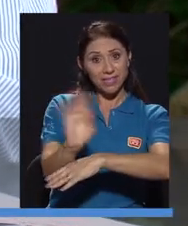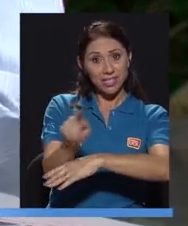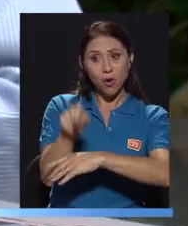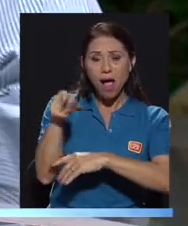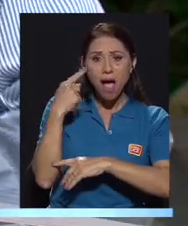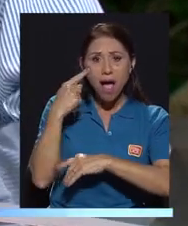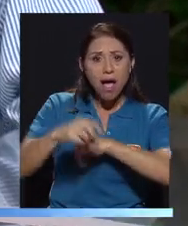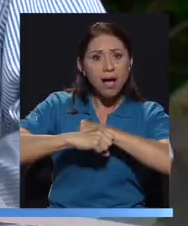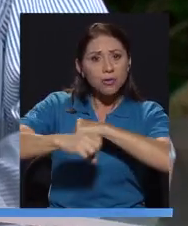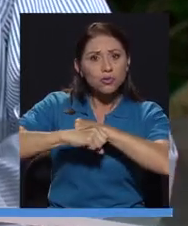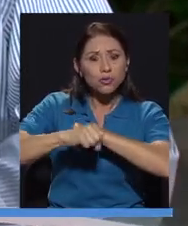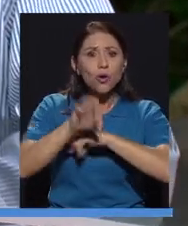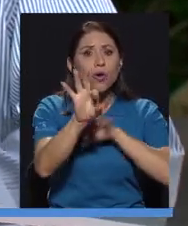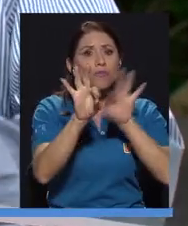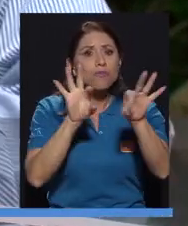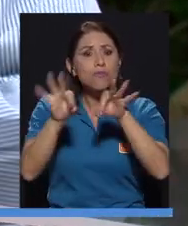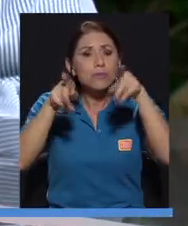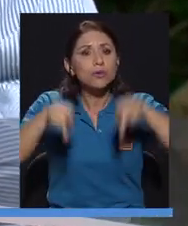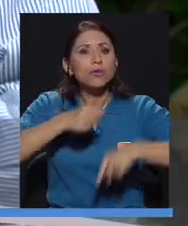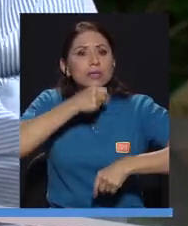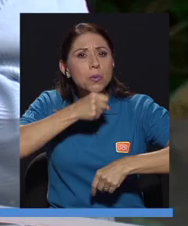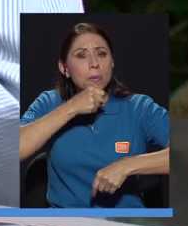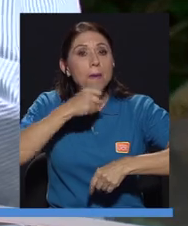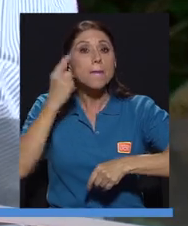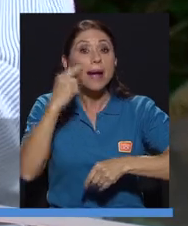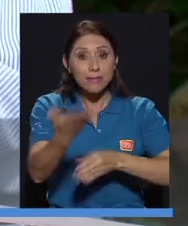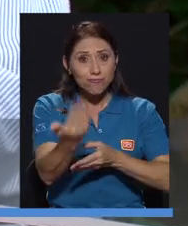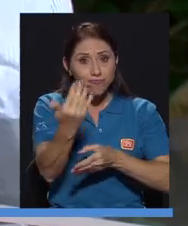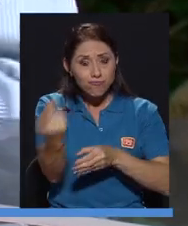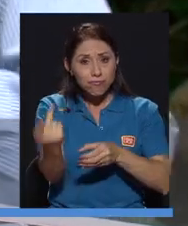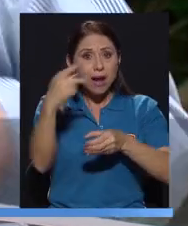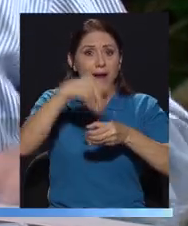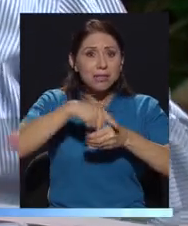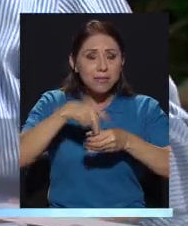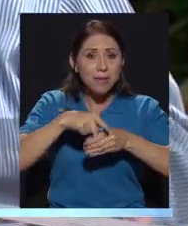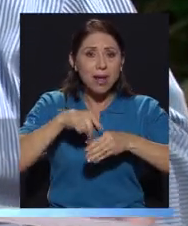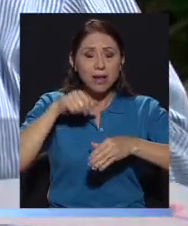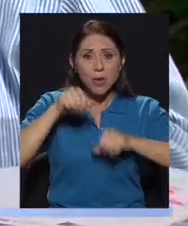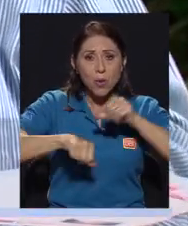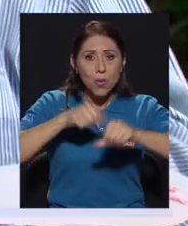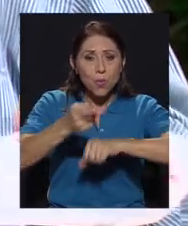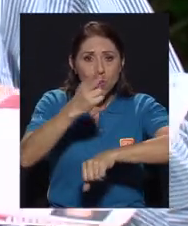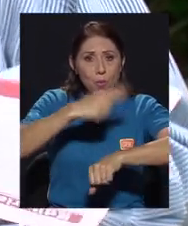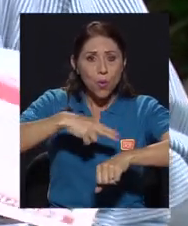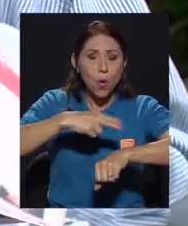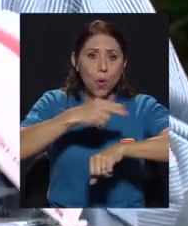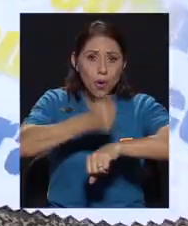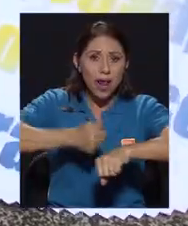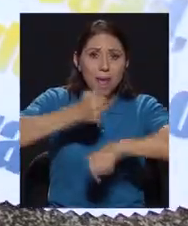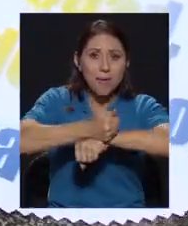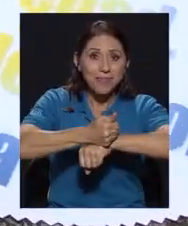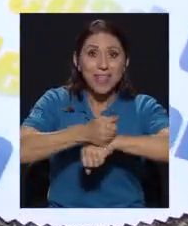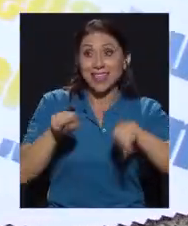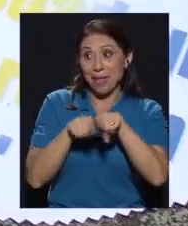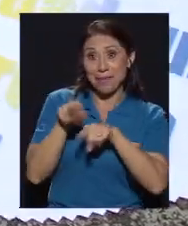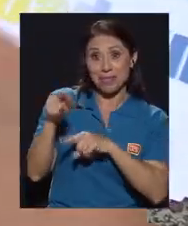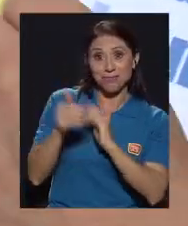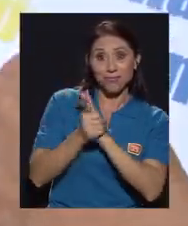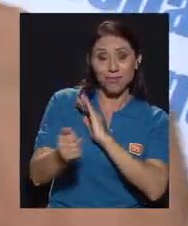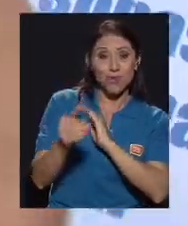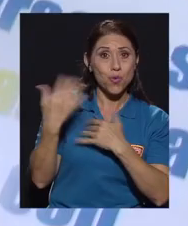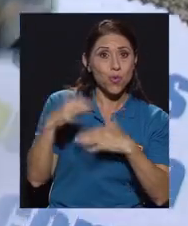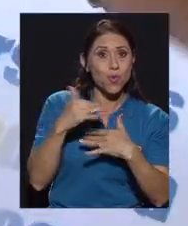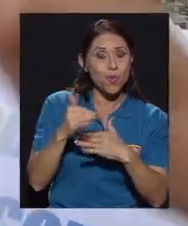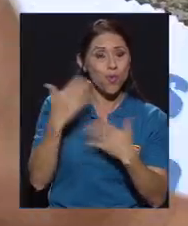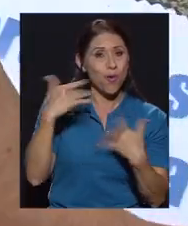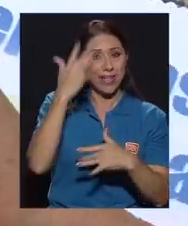televisión invitando a los adultos mayores a participar en un programa de emprendedurismo y la tenacidad de doña Luz María Villalobos fueron el ingrediente